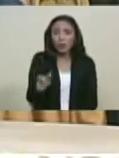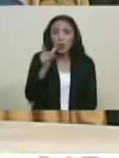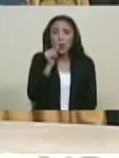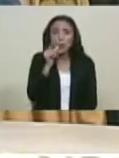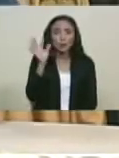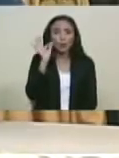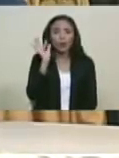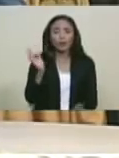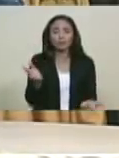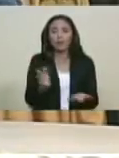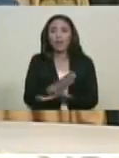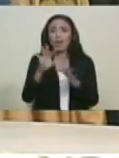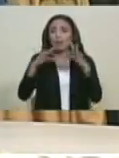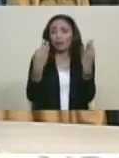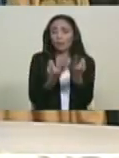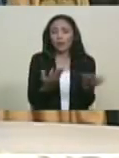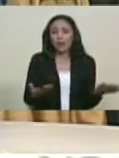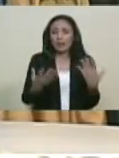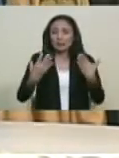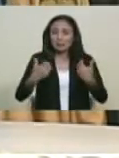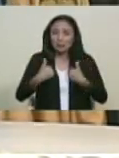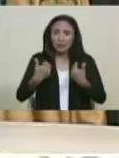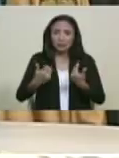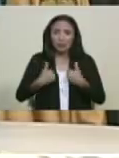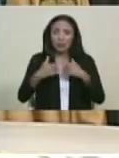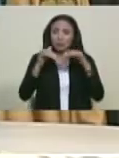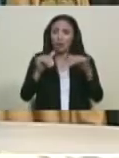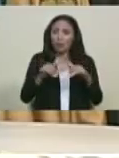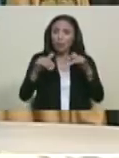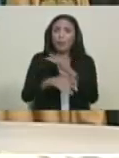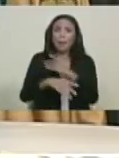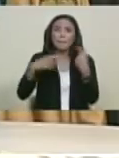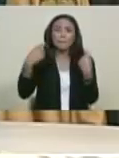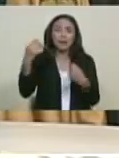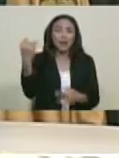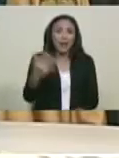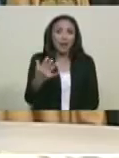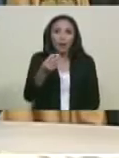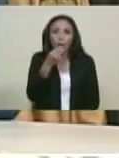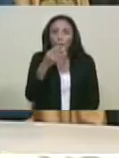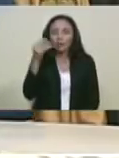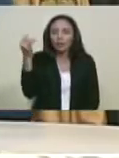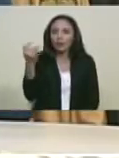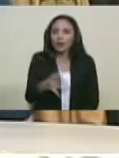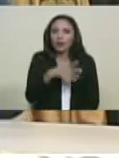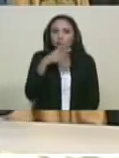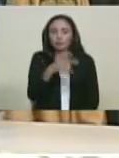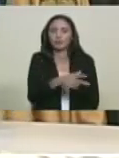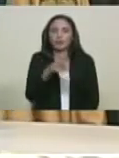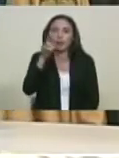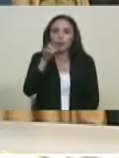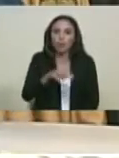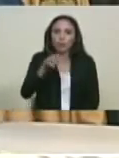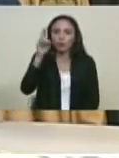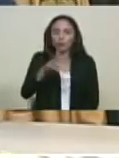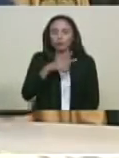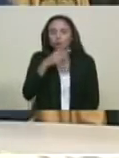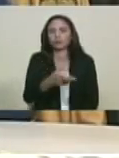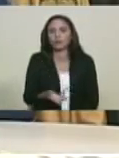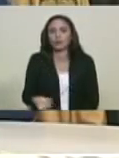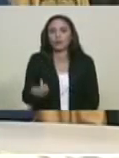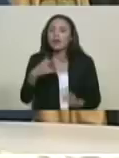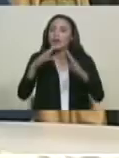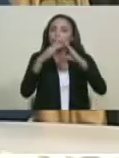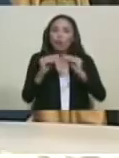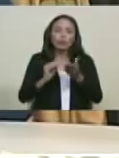jefa de familia y la familia que tanto sufre con los precios criminales de cada día todo eso lo vamos a estabilizar